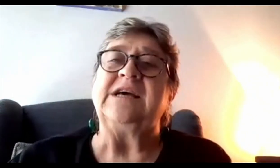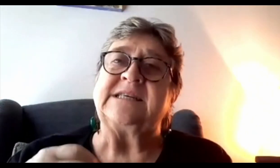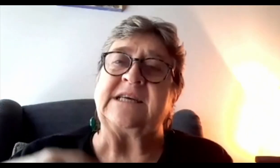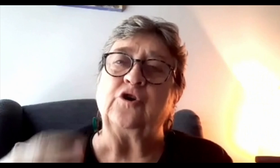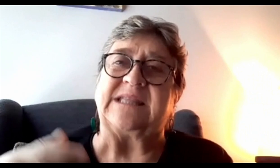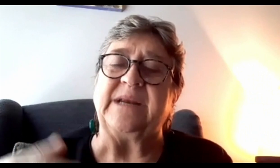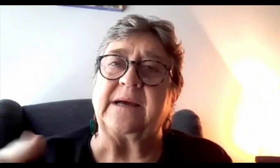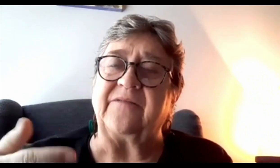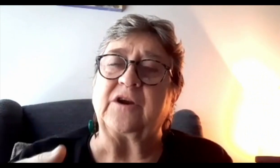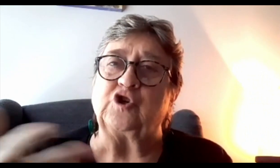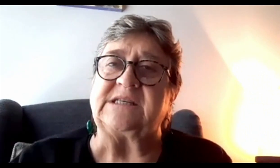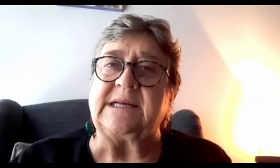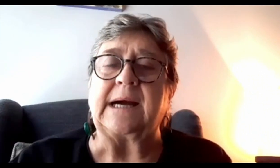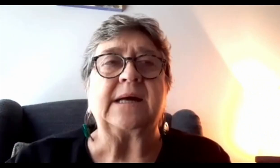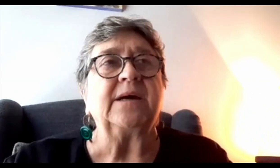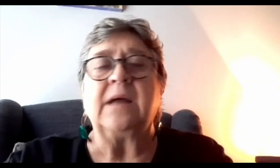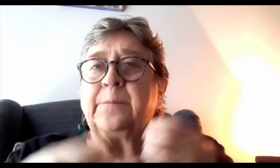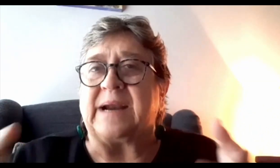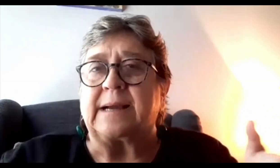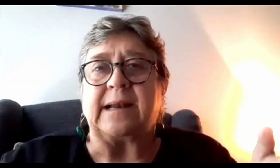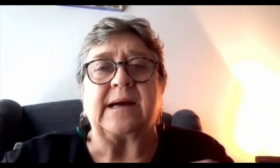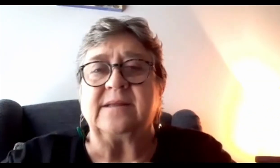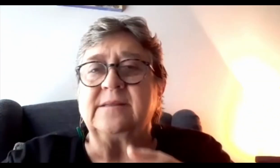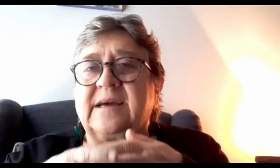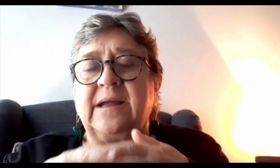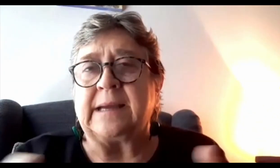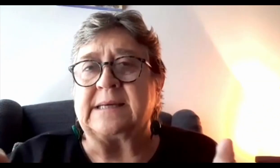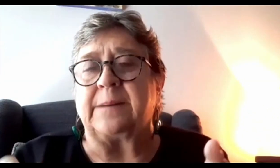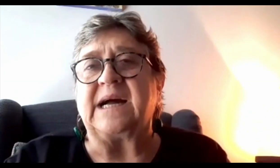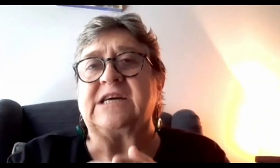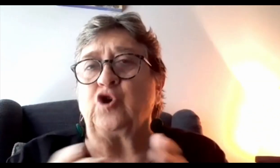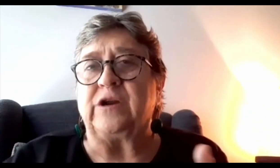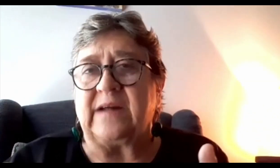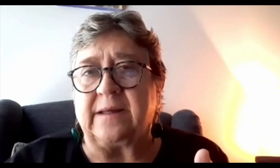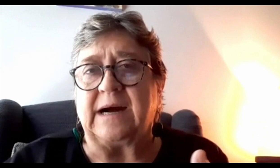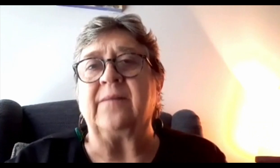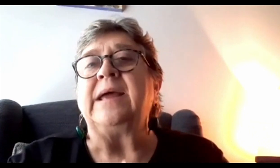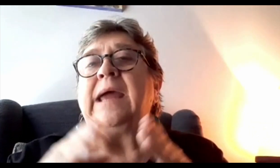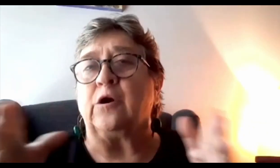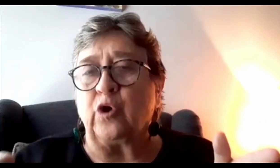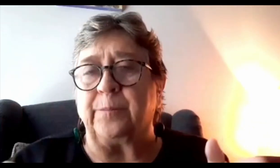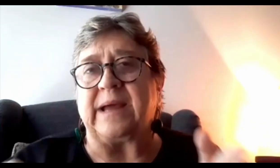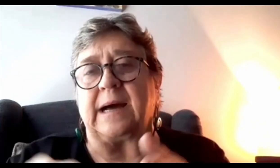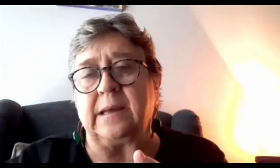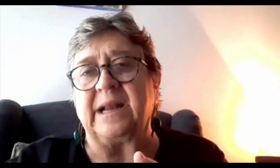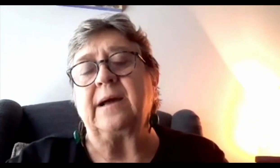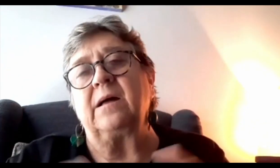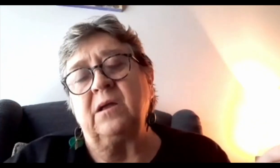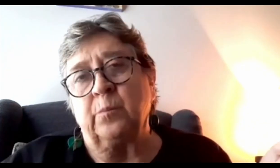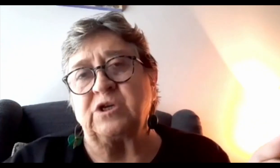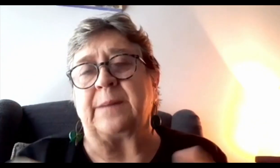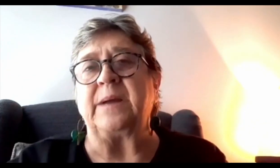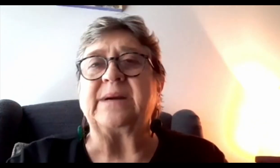mismo, sino que también hay que hacer cosas en la calle para que la gente que trabaja en la solidaridad europea y